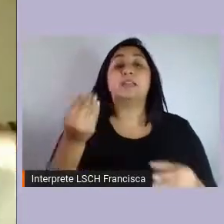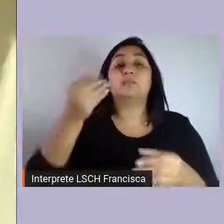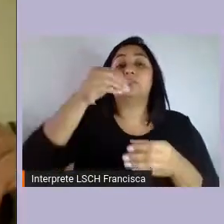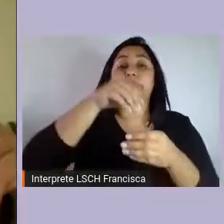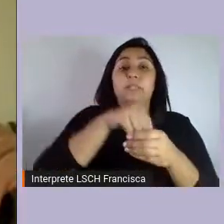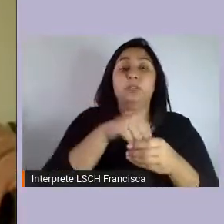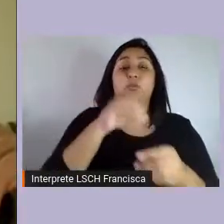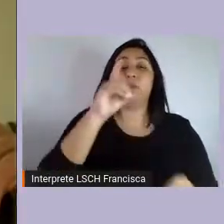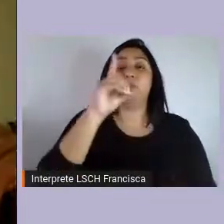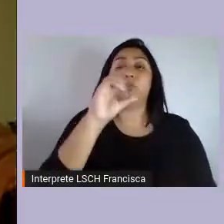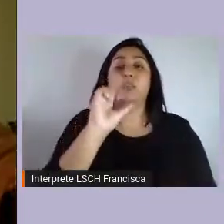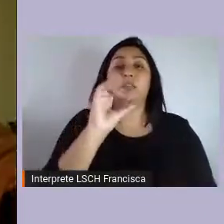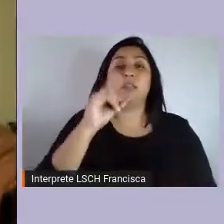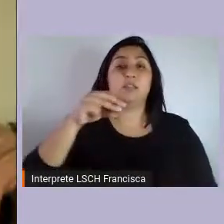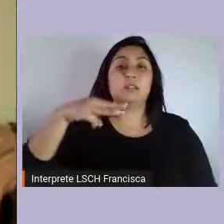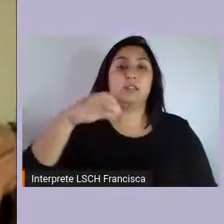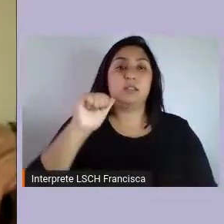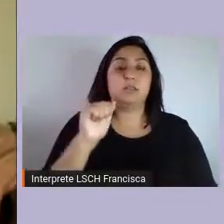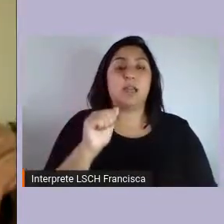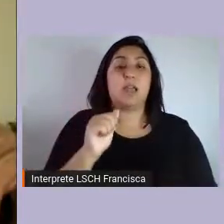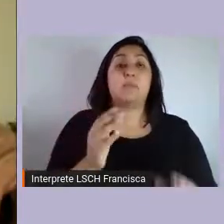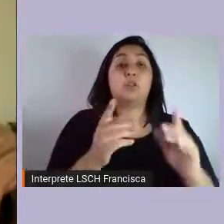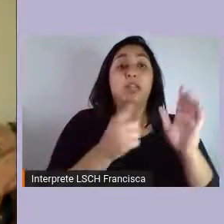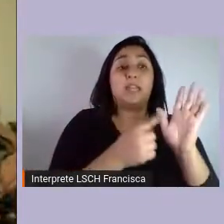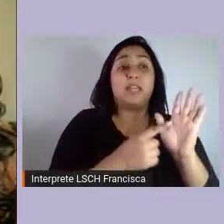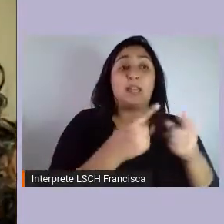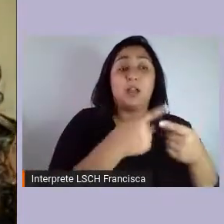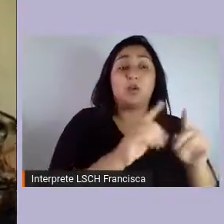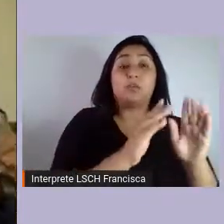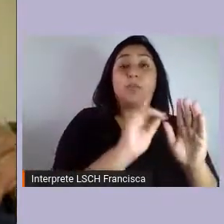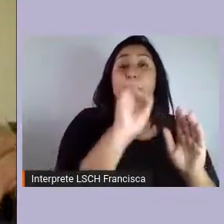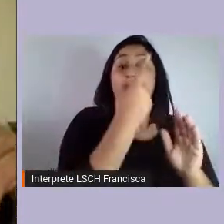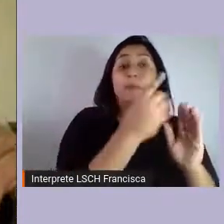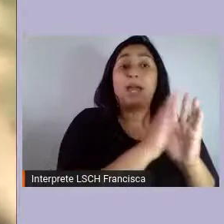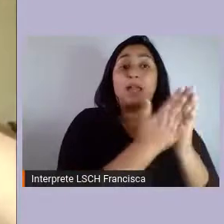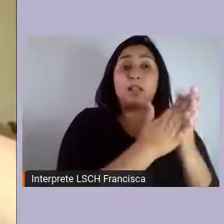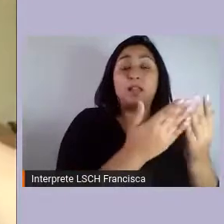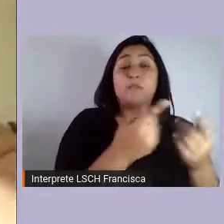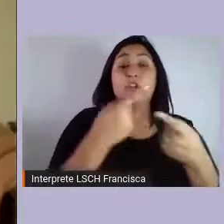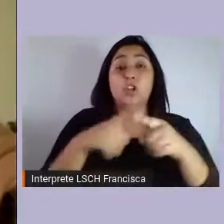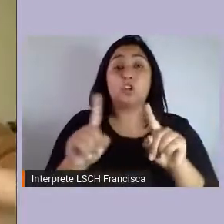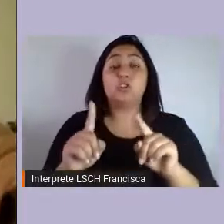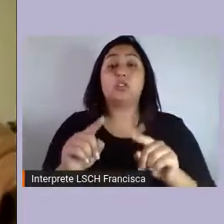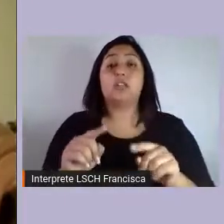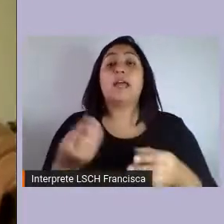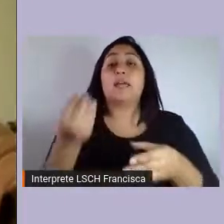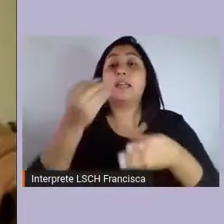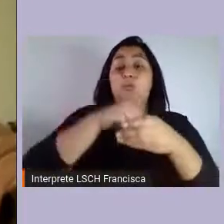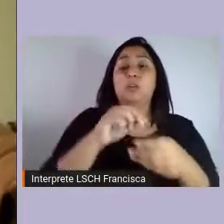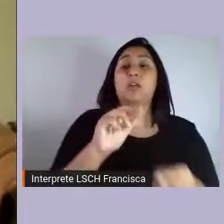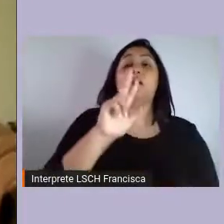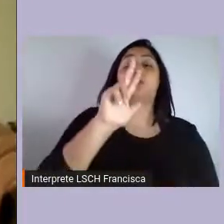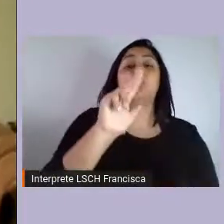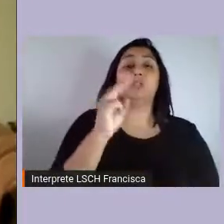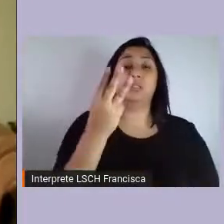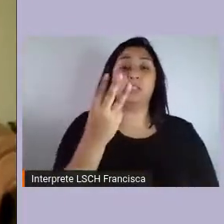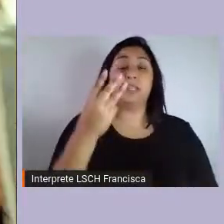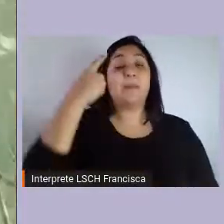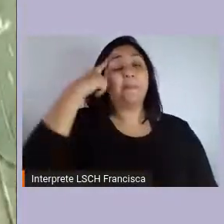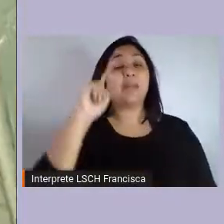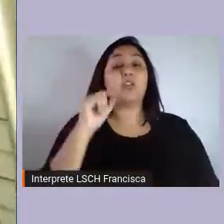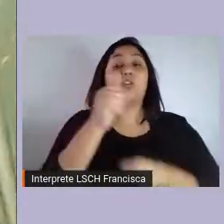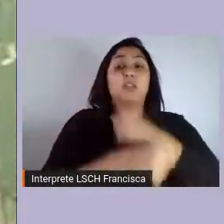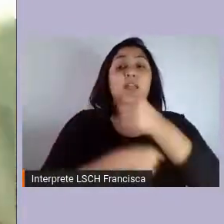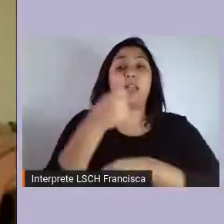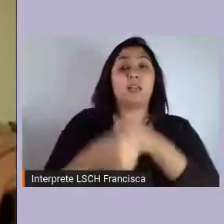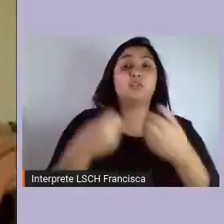décimas, que tanto en esta versión como en las sucesivas se incluyen 83 décimas, Pero en la versión del 2016 que